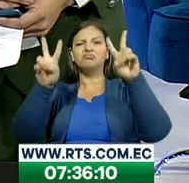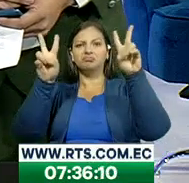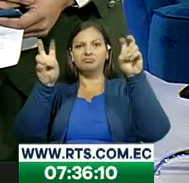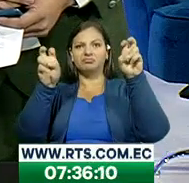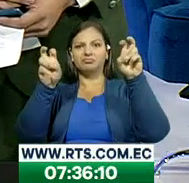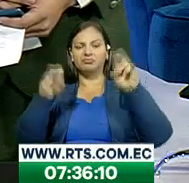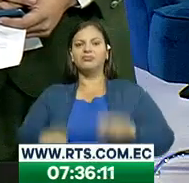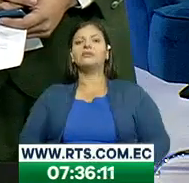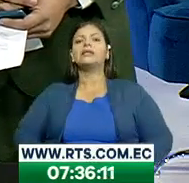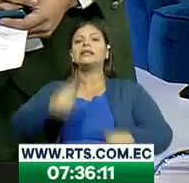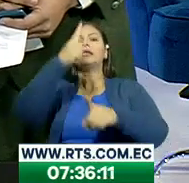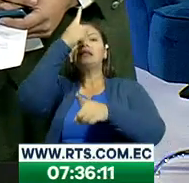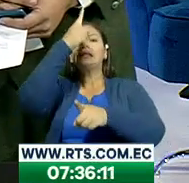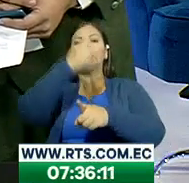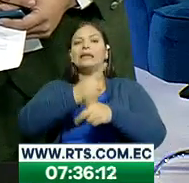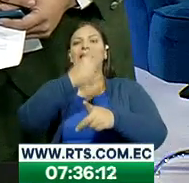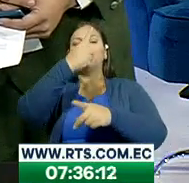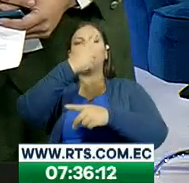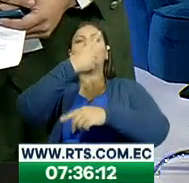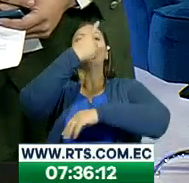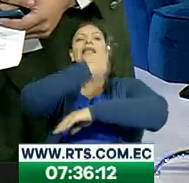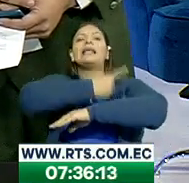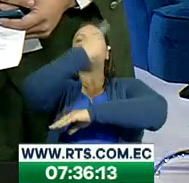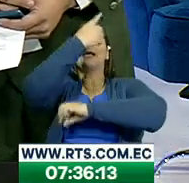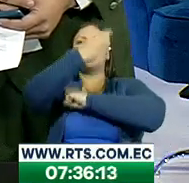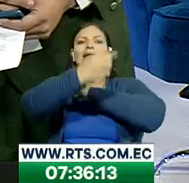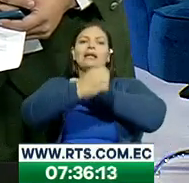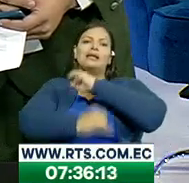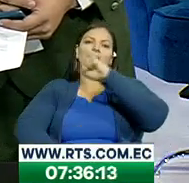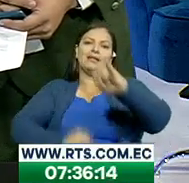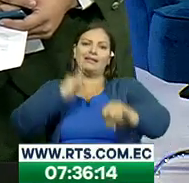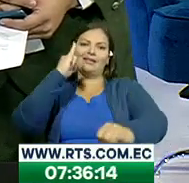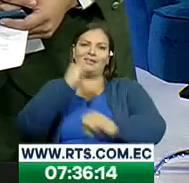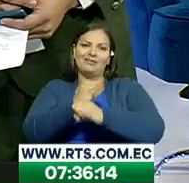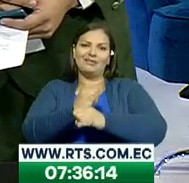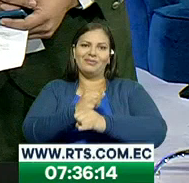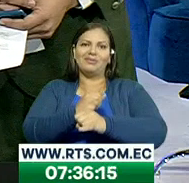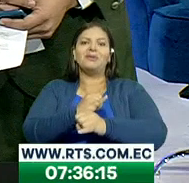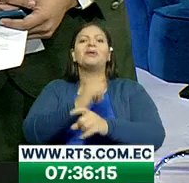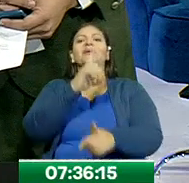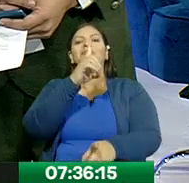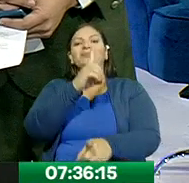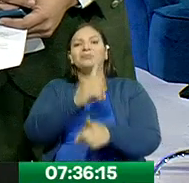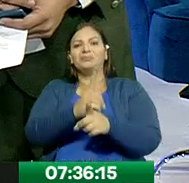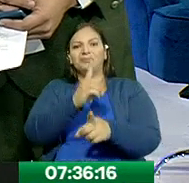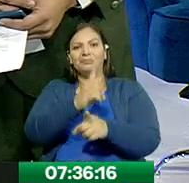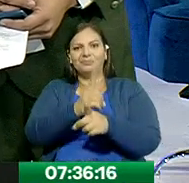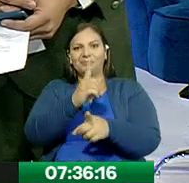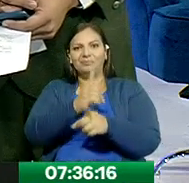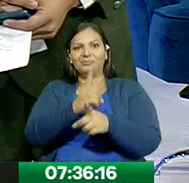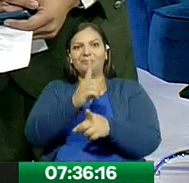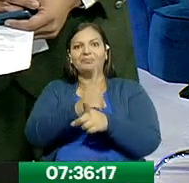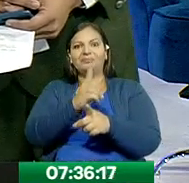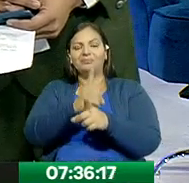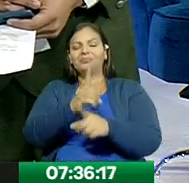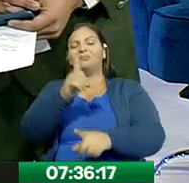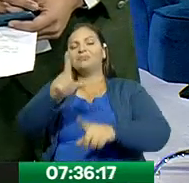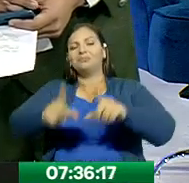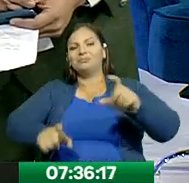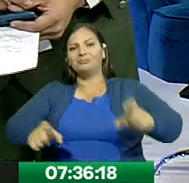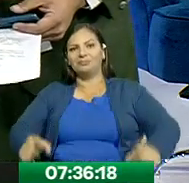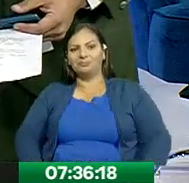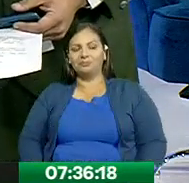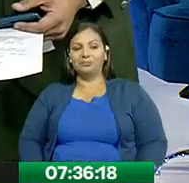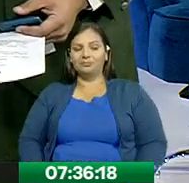hoy es el Día Internacional de las Personas con Discapacidad. Así es, les contamos la historia